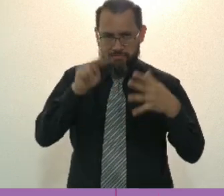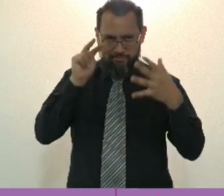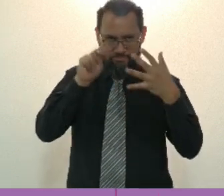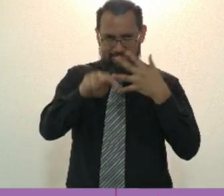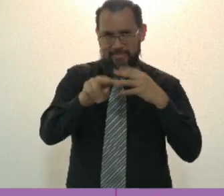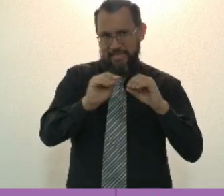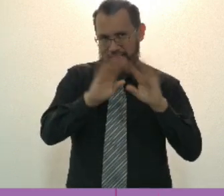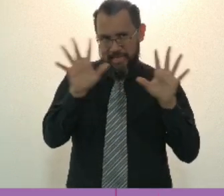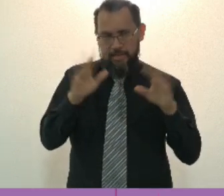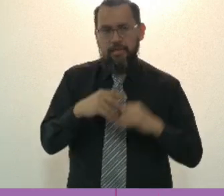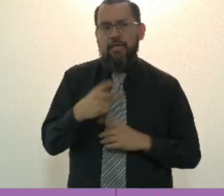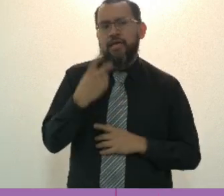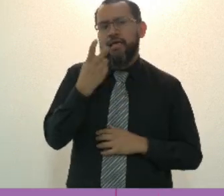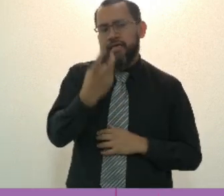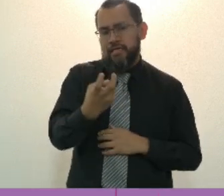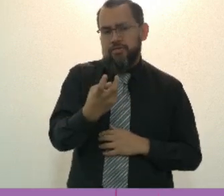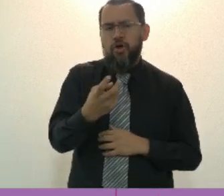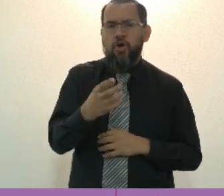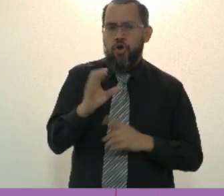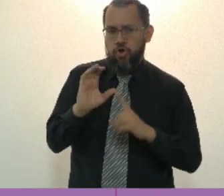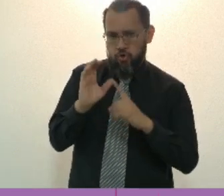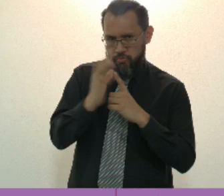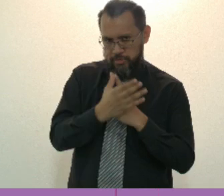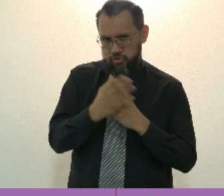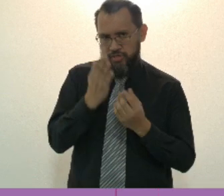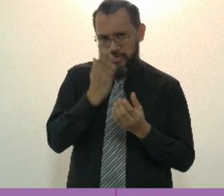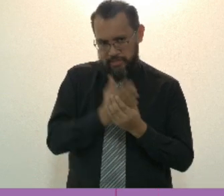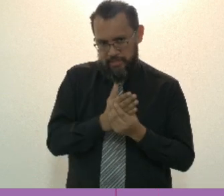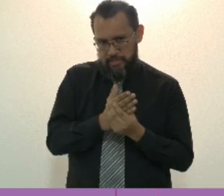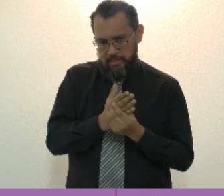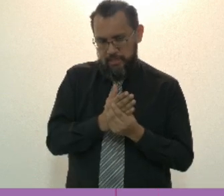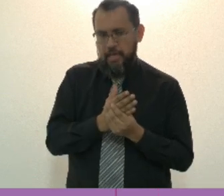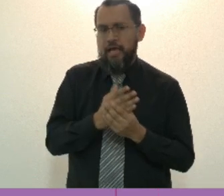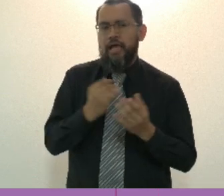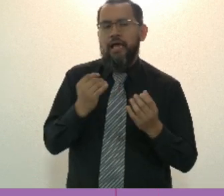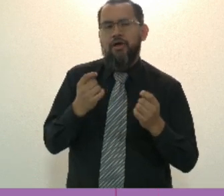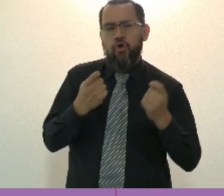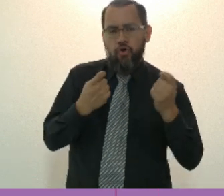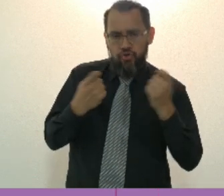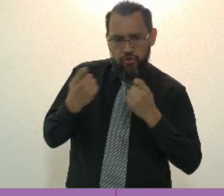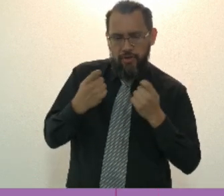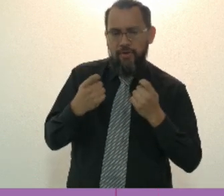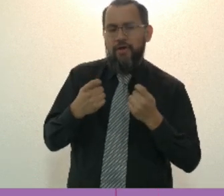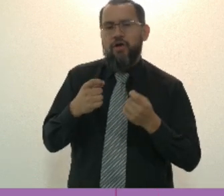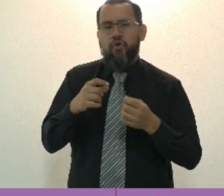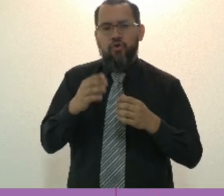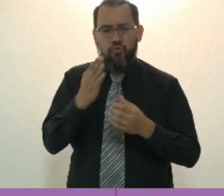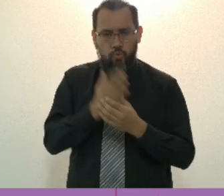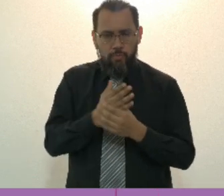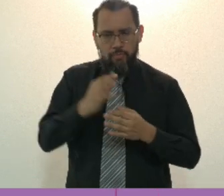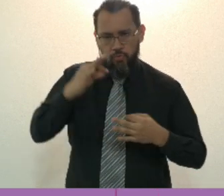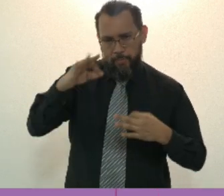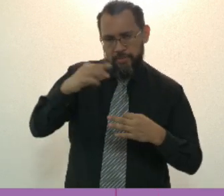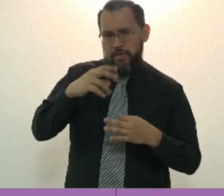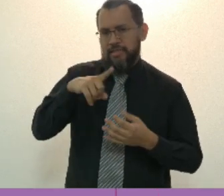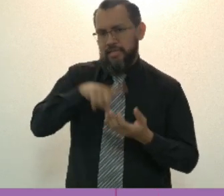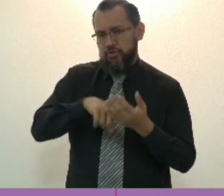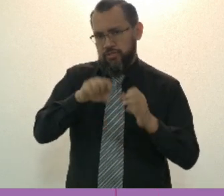la Comisión de Archivos y gestión documental del Sistema Nacional de